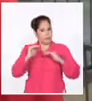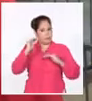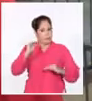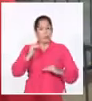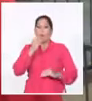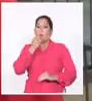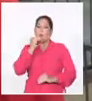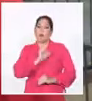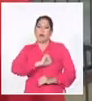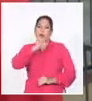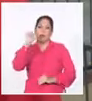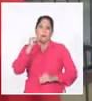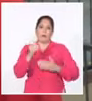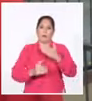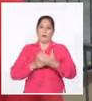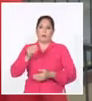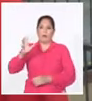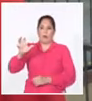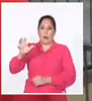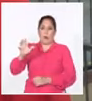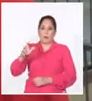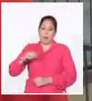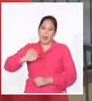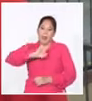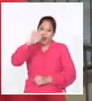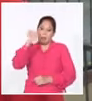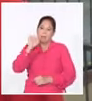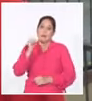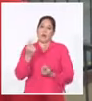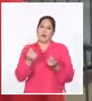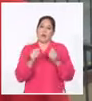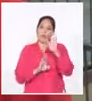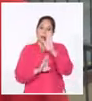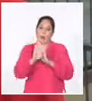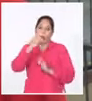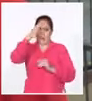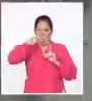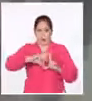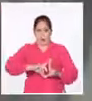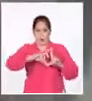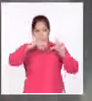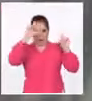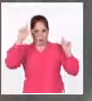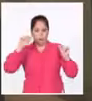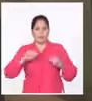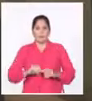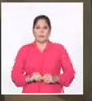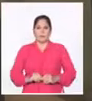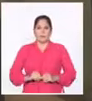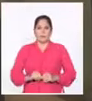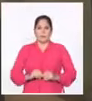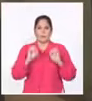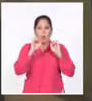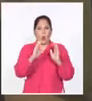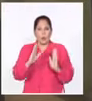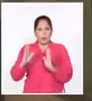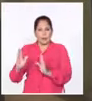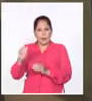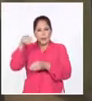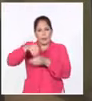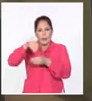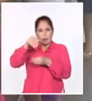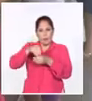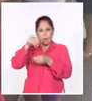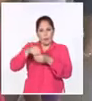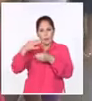éxito del proceso de bancarización, que es el éxito de la economía cubana y el éxito del pueblo cubano en sentido general. Organizar mejor el depósito de efectivo